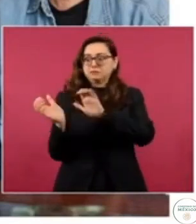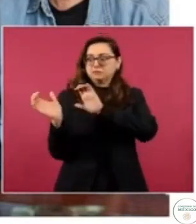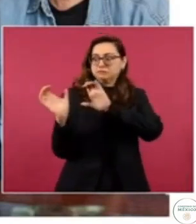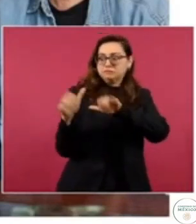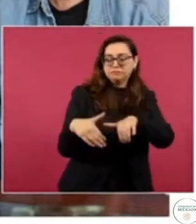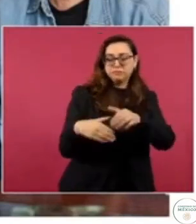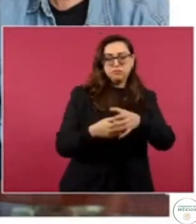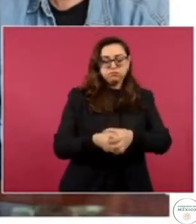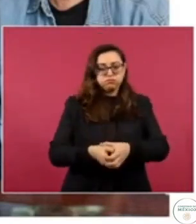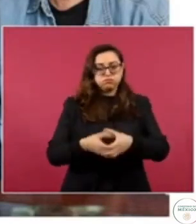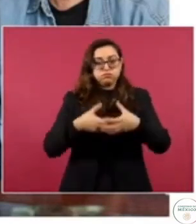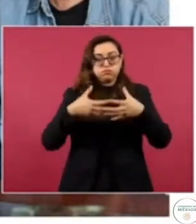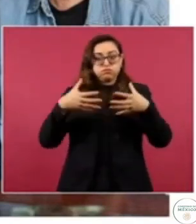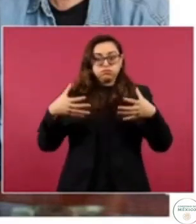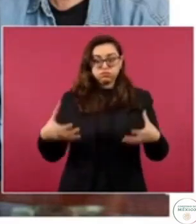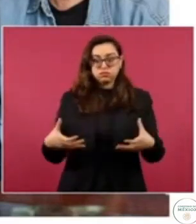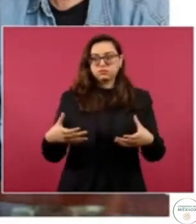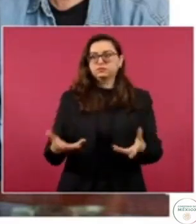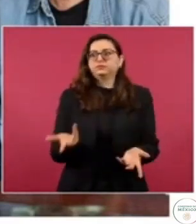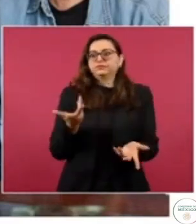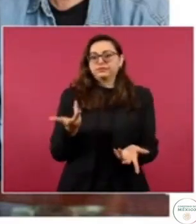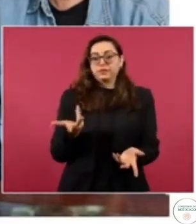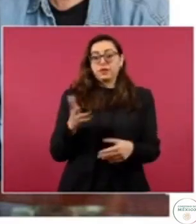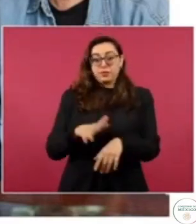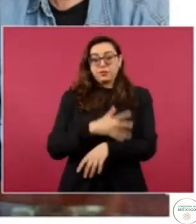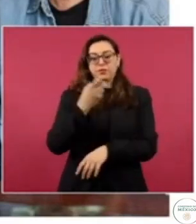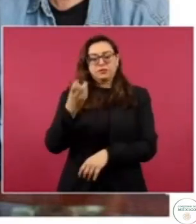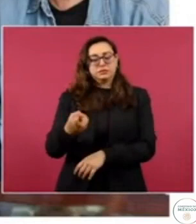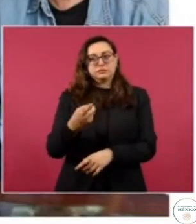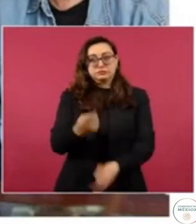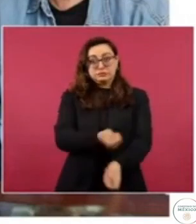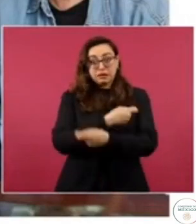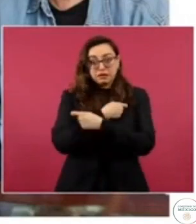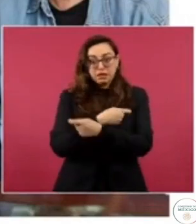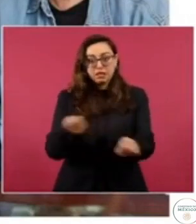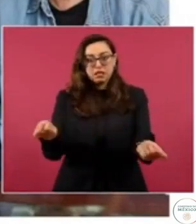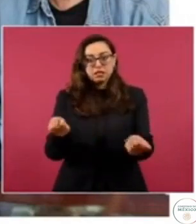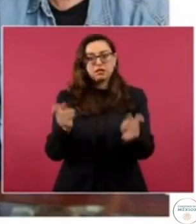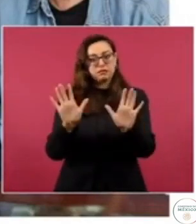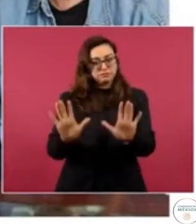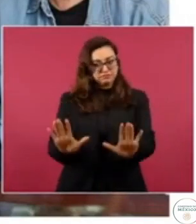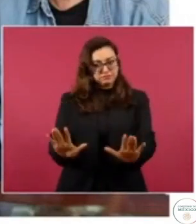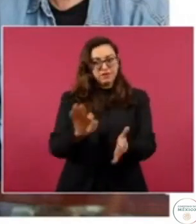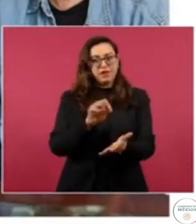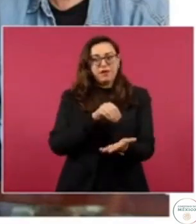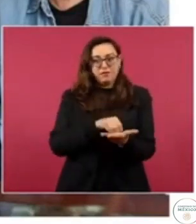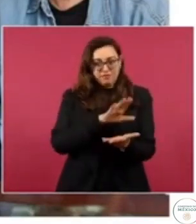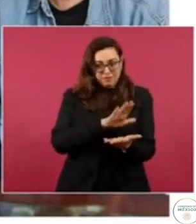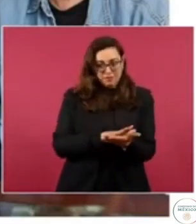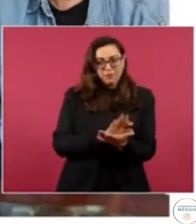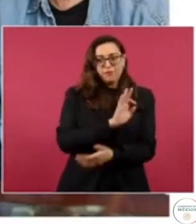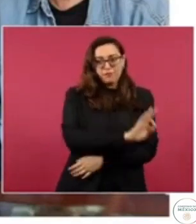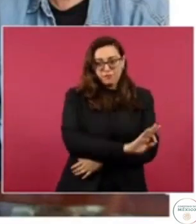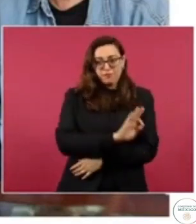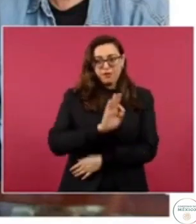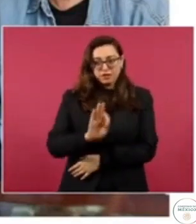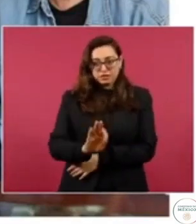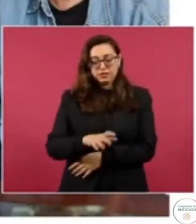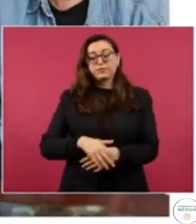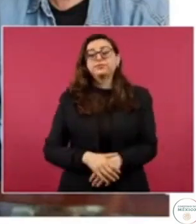dispersión en distintos días. Lo explico, quienes inician su